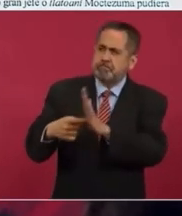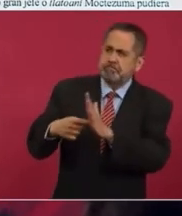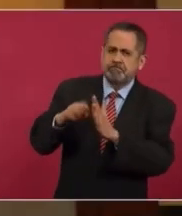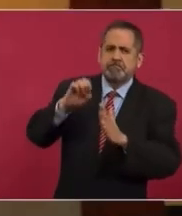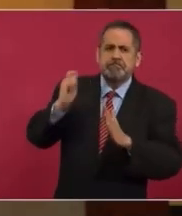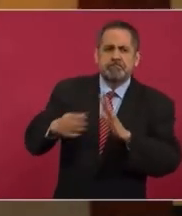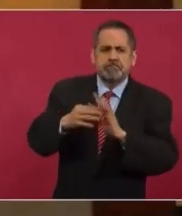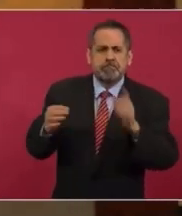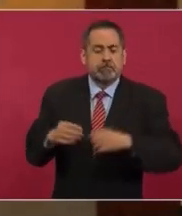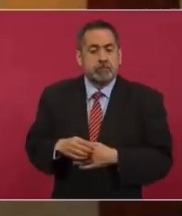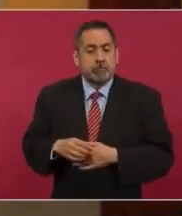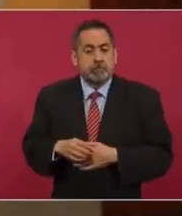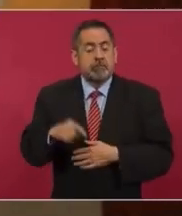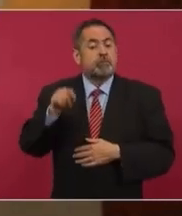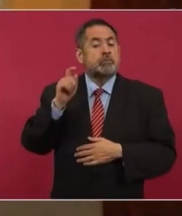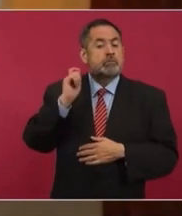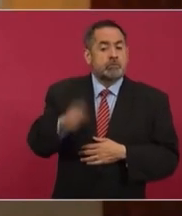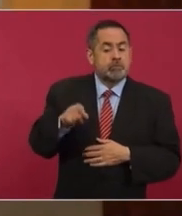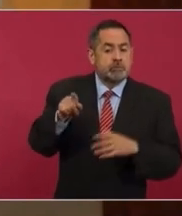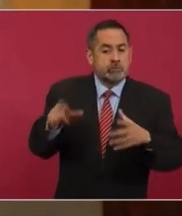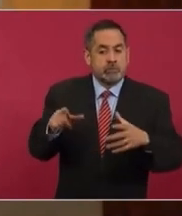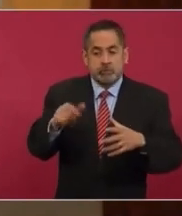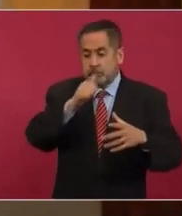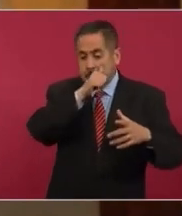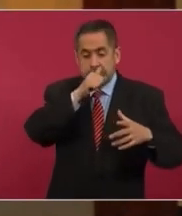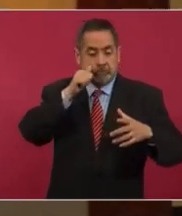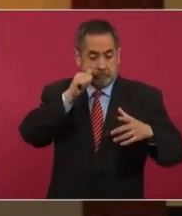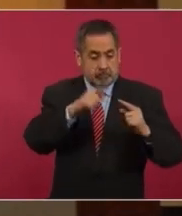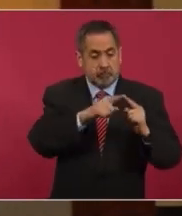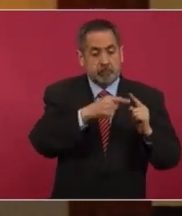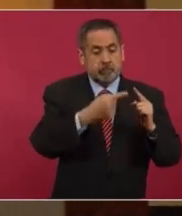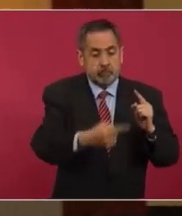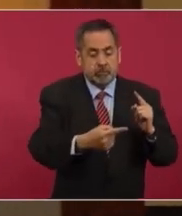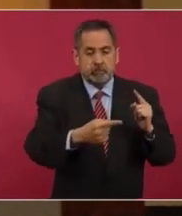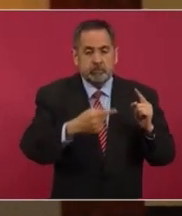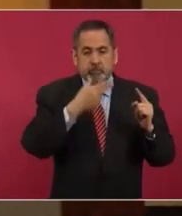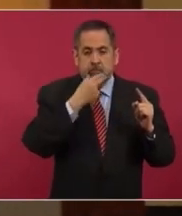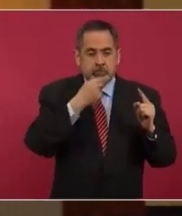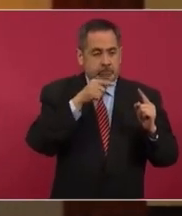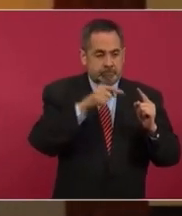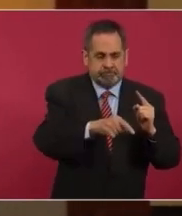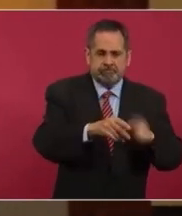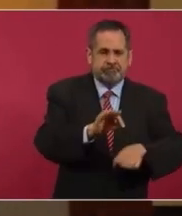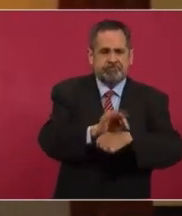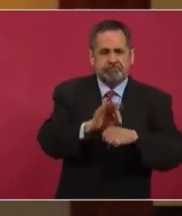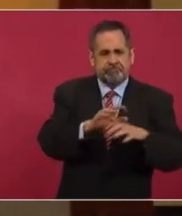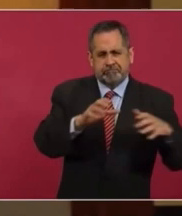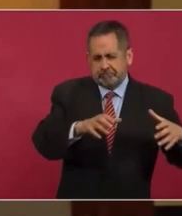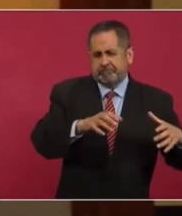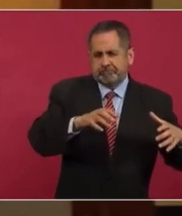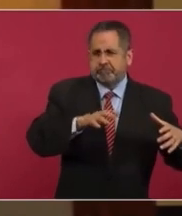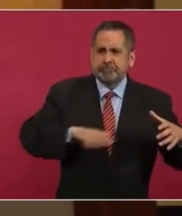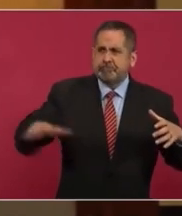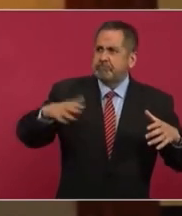un discípulo político de Benito Juárez García el héroe que defendió nuestra república frente